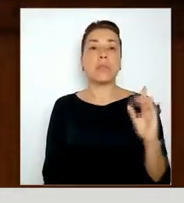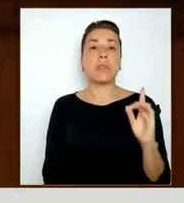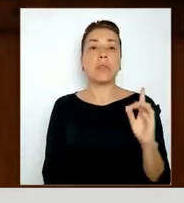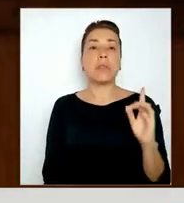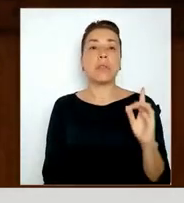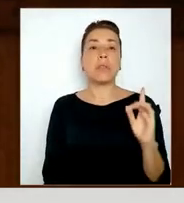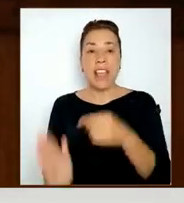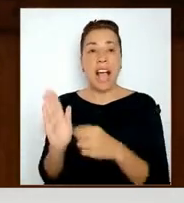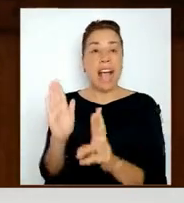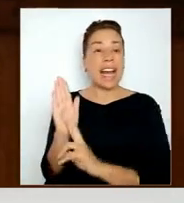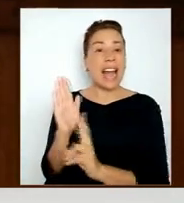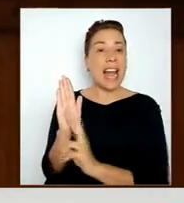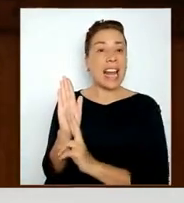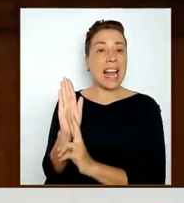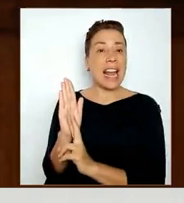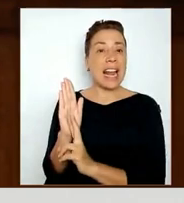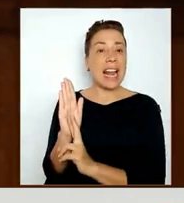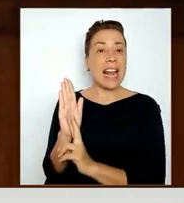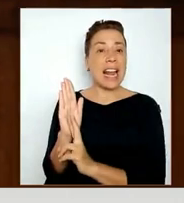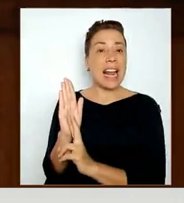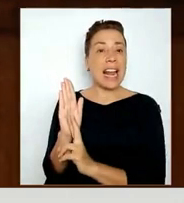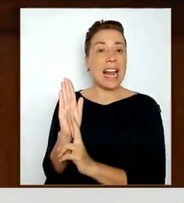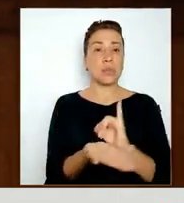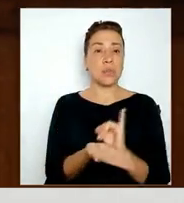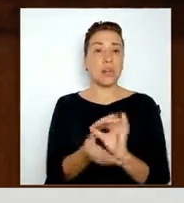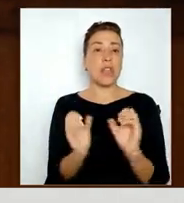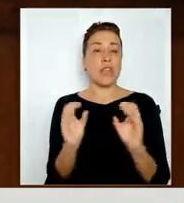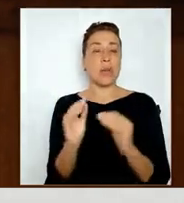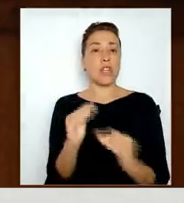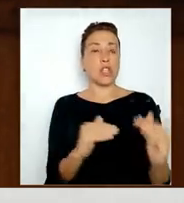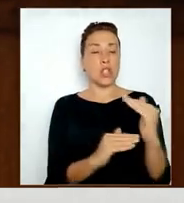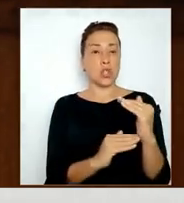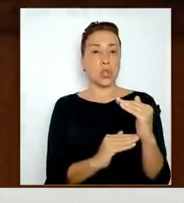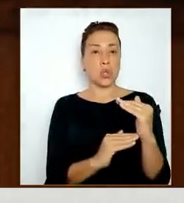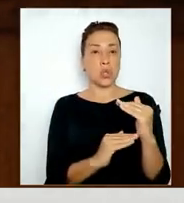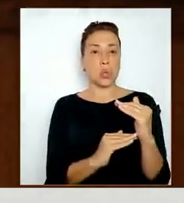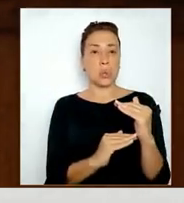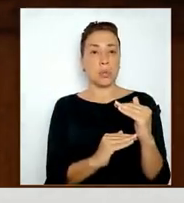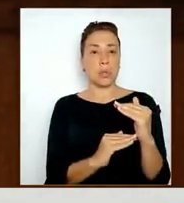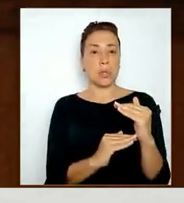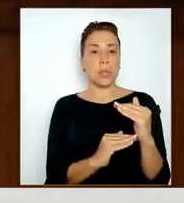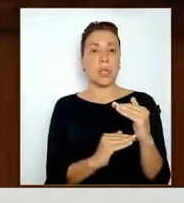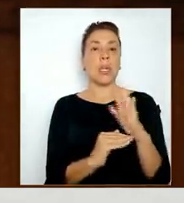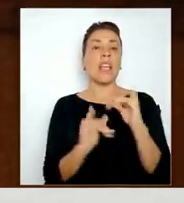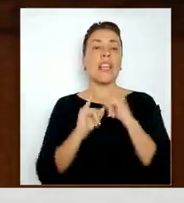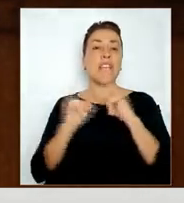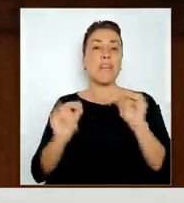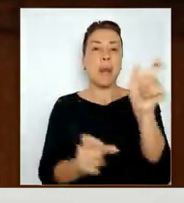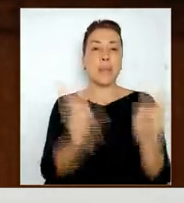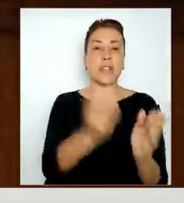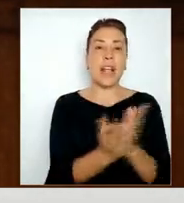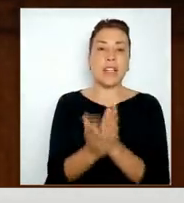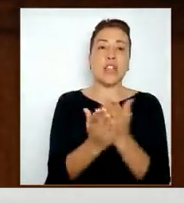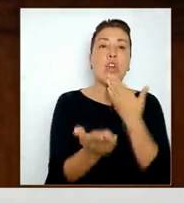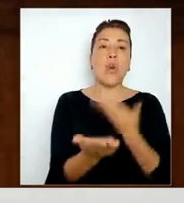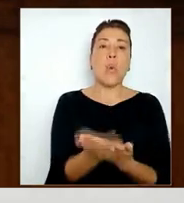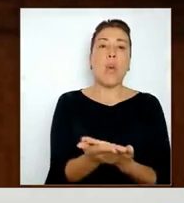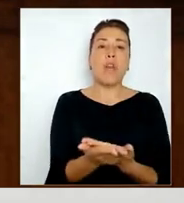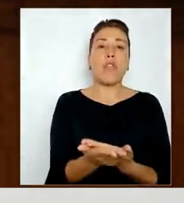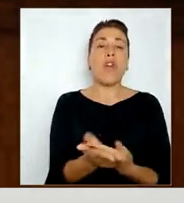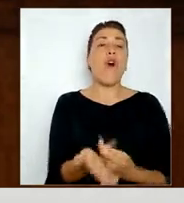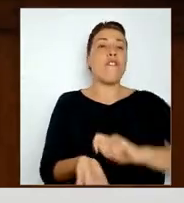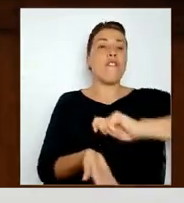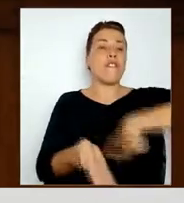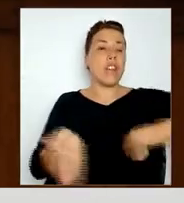de las instituciones de educación superior y hayan sido informadas a los estudiantes Al momento de suscribir el contrato